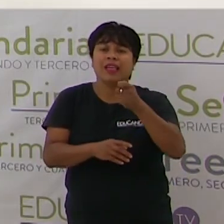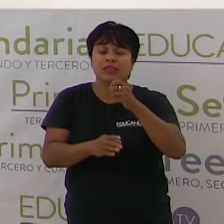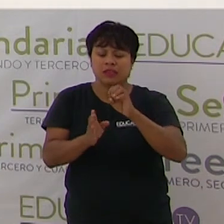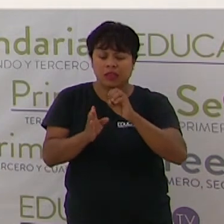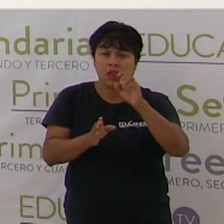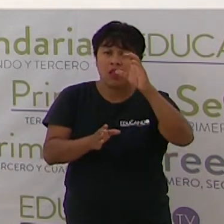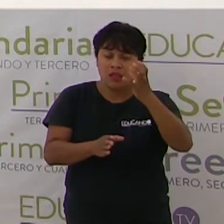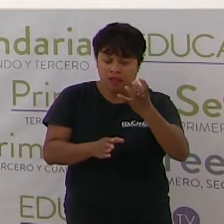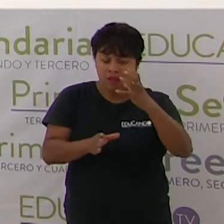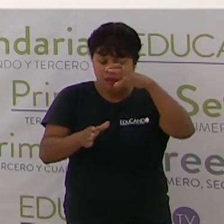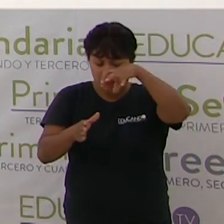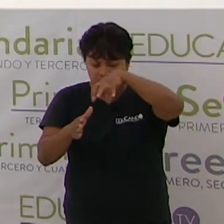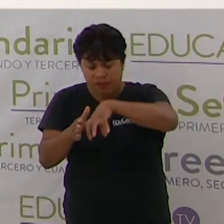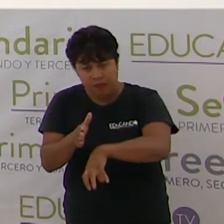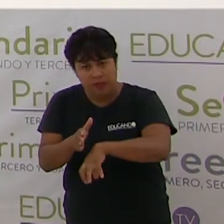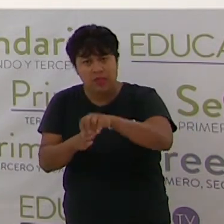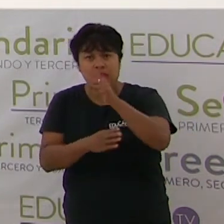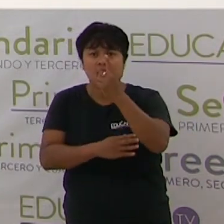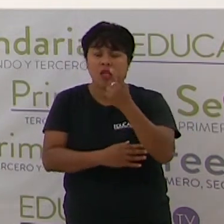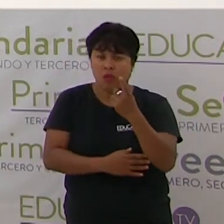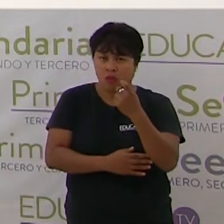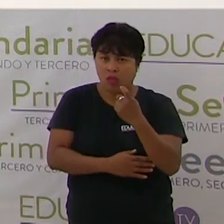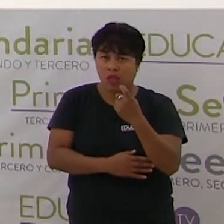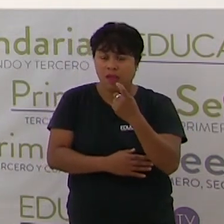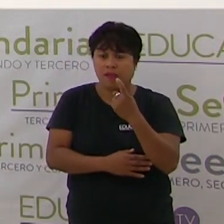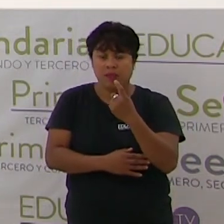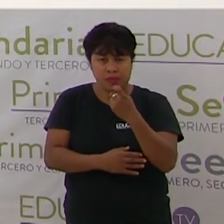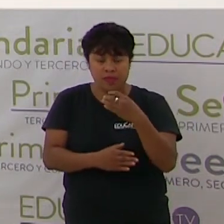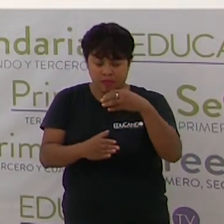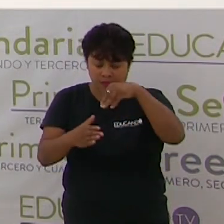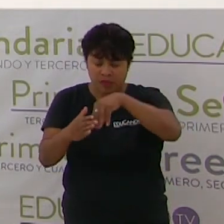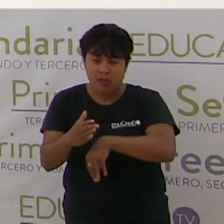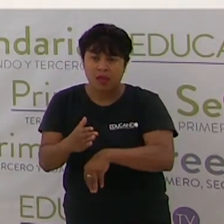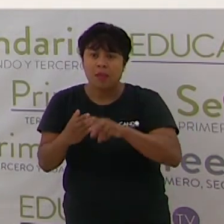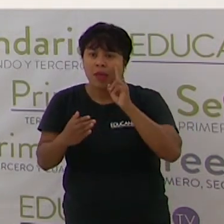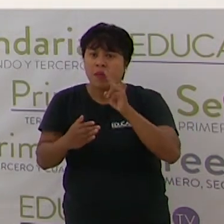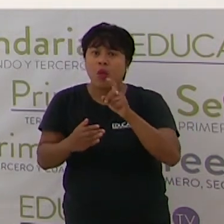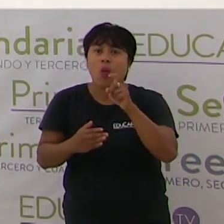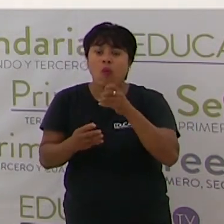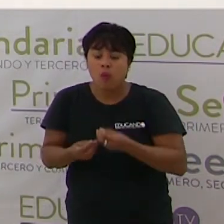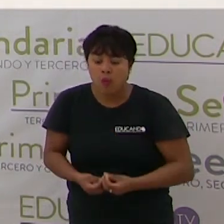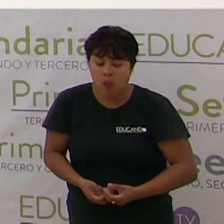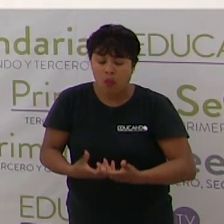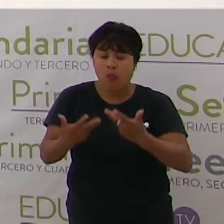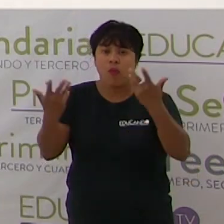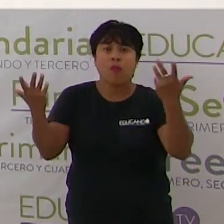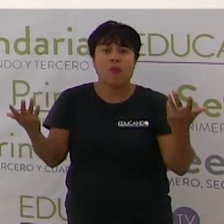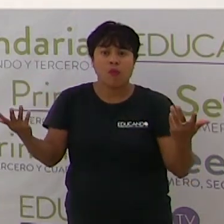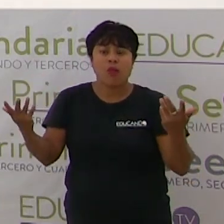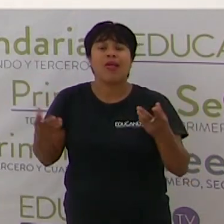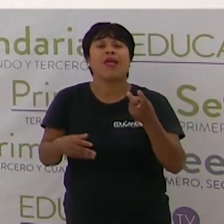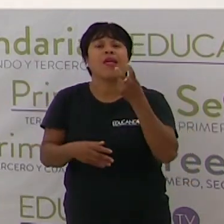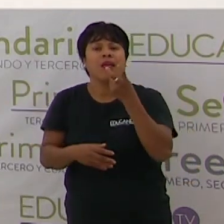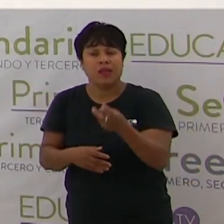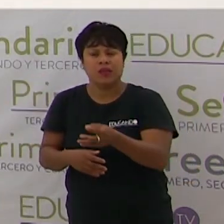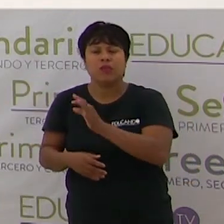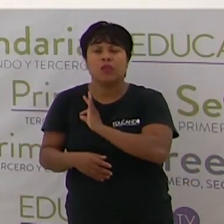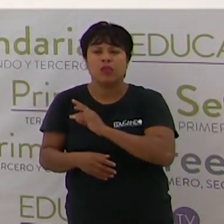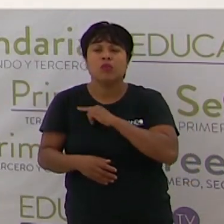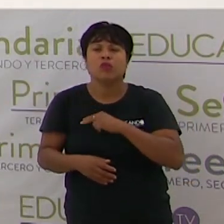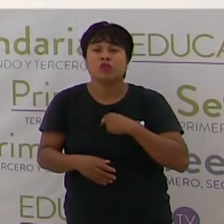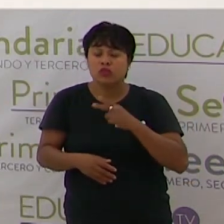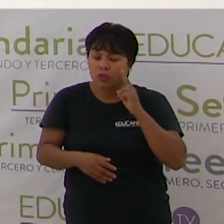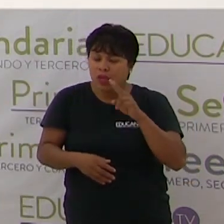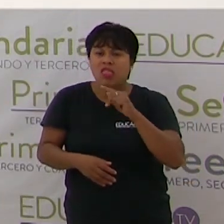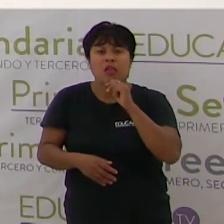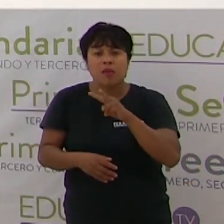el cuerpo geométrico en un líquido para ver cuánta agua es la que desplaza, y de esa manera podemos estar determinando